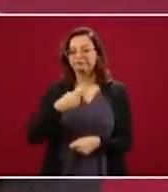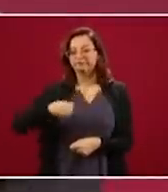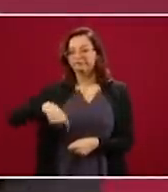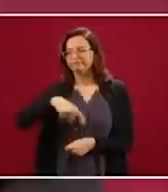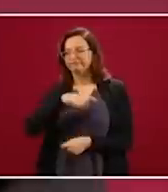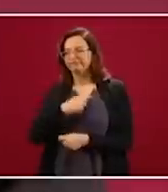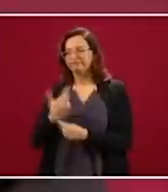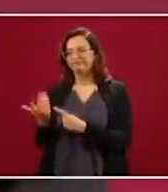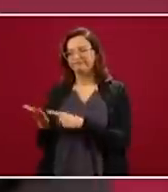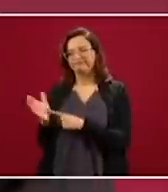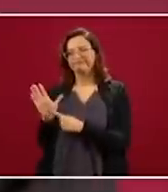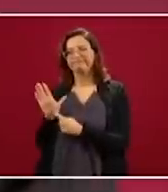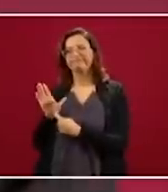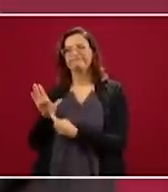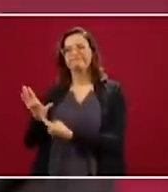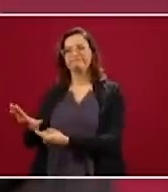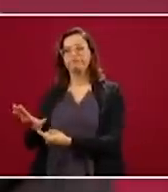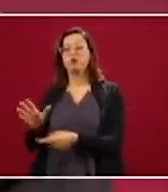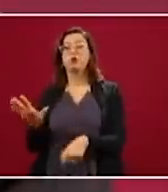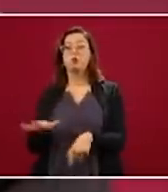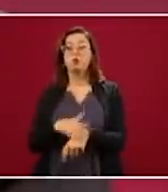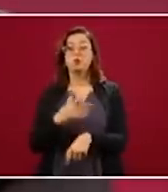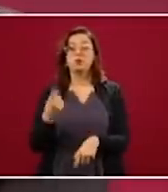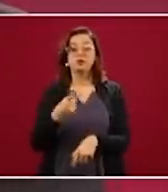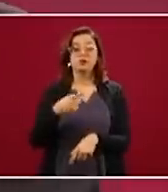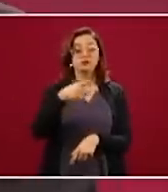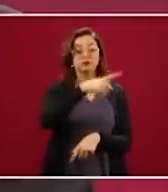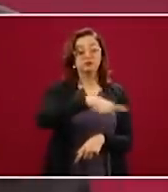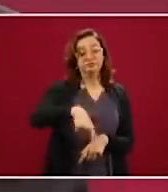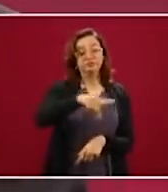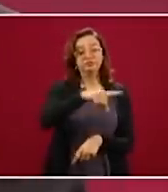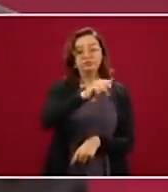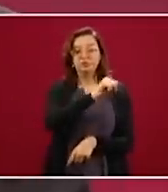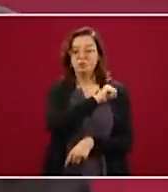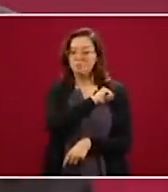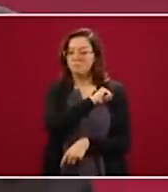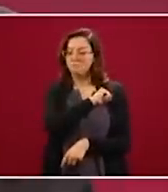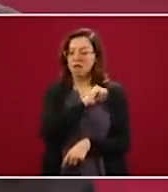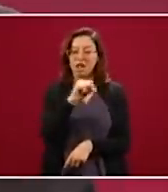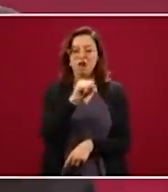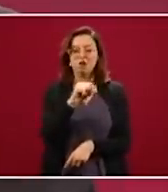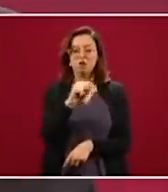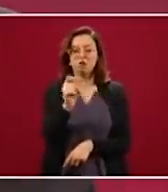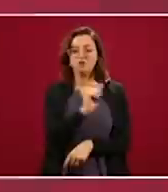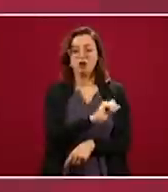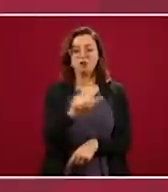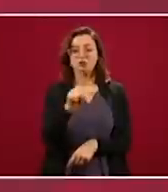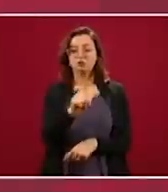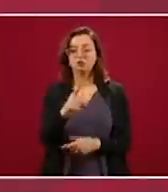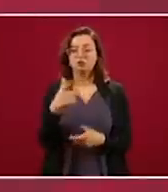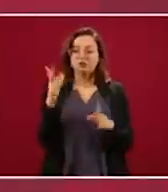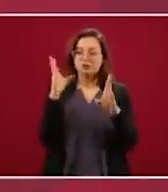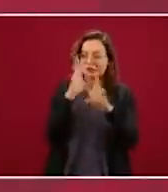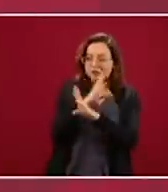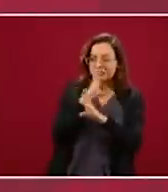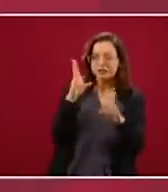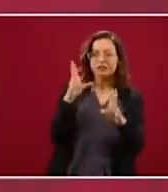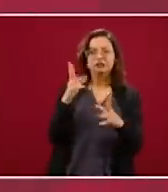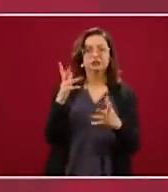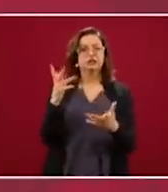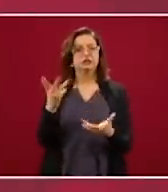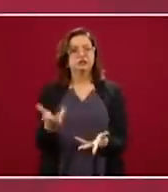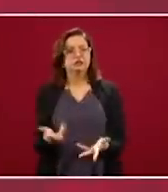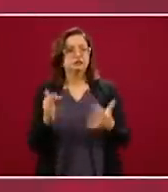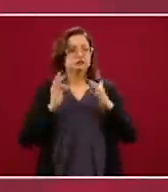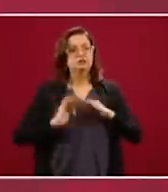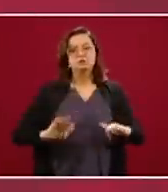delincuentes más famosos tienen que andar a salto de mata, no tienen tranquilidad, que eso no es